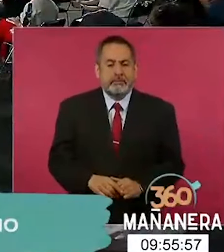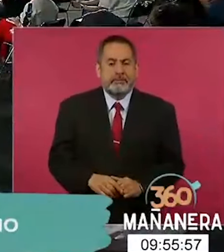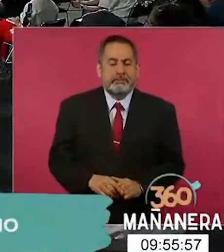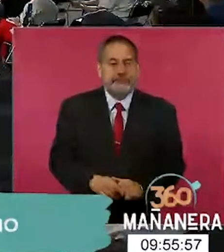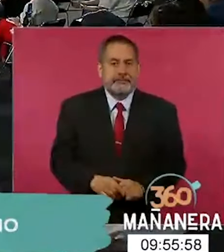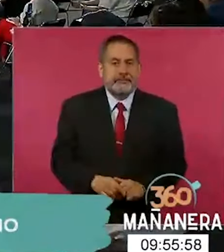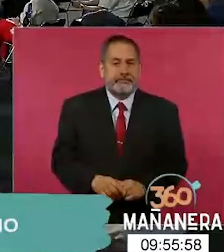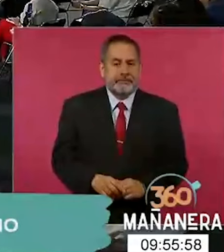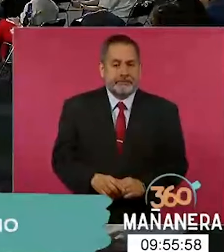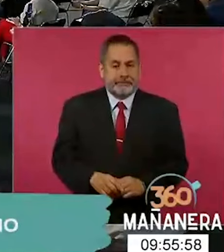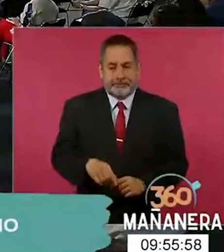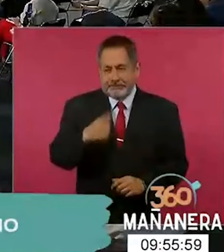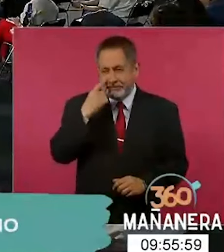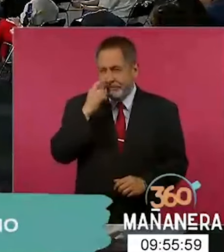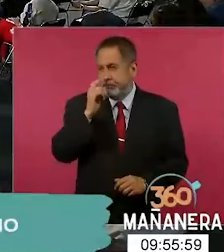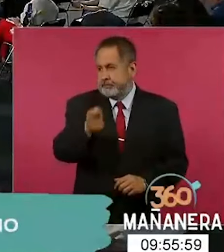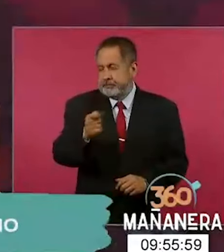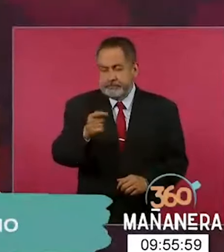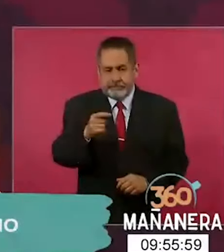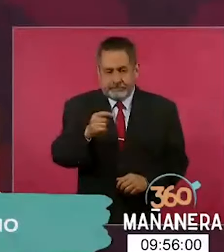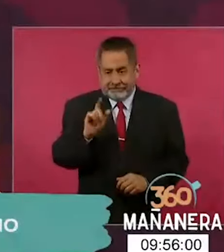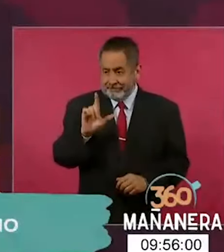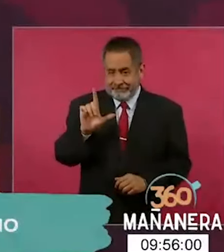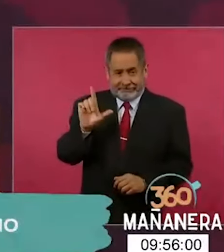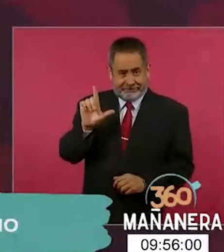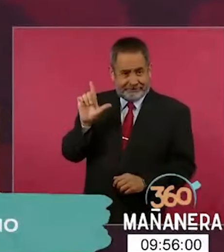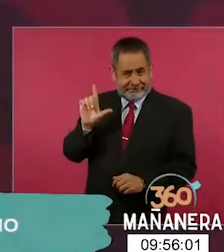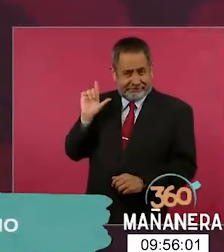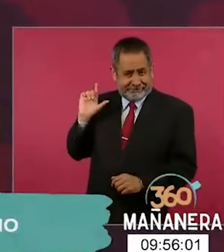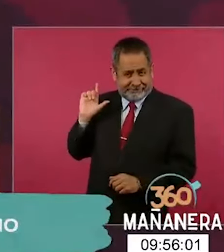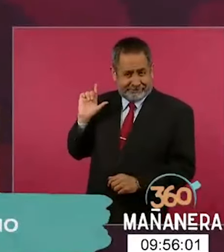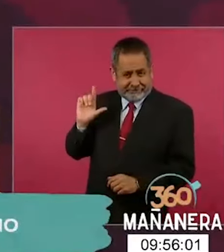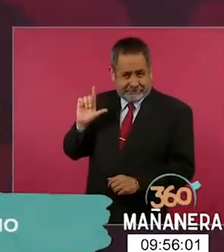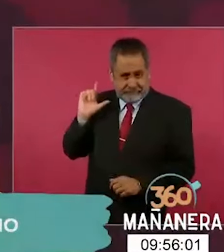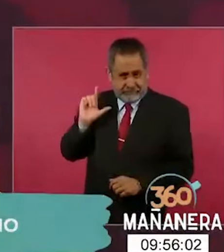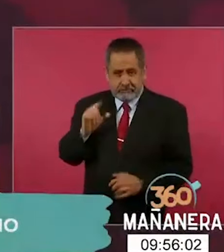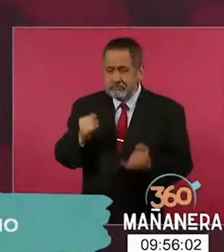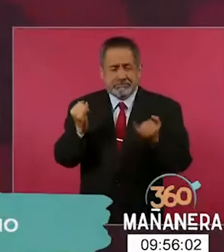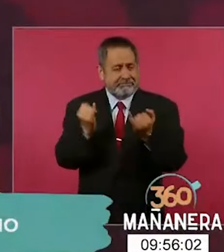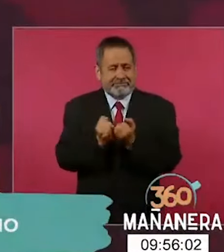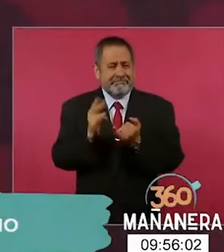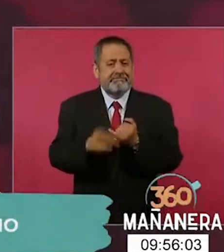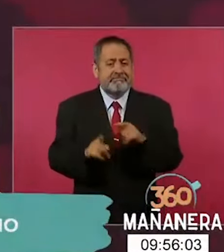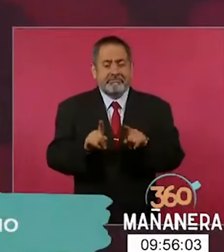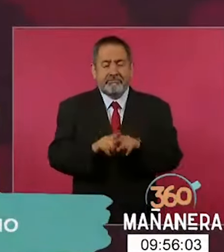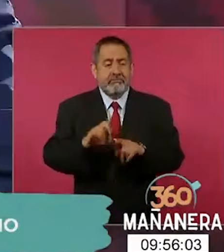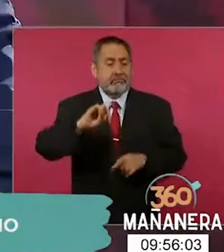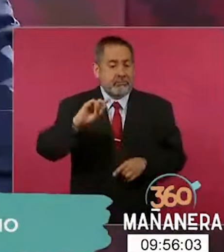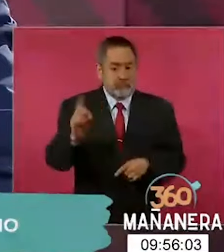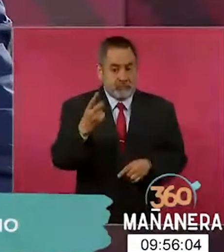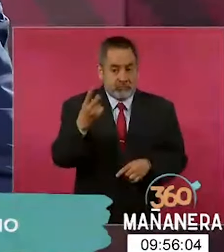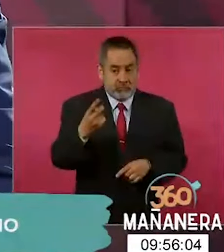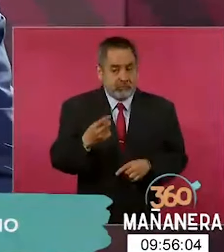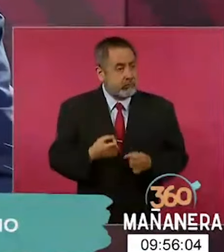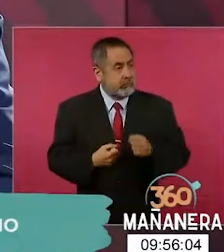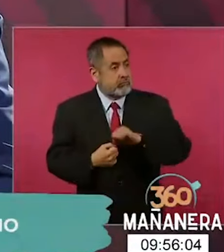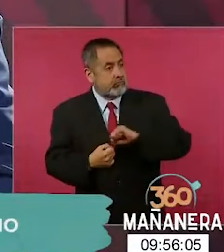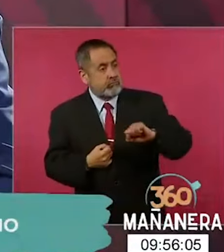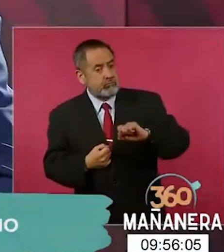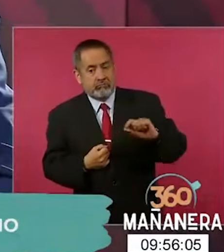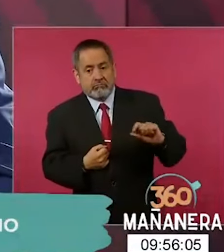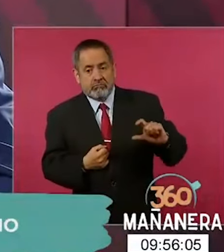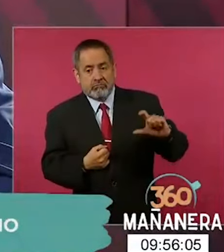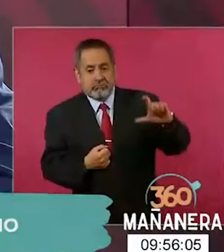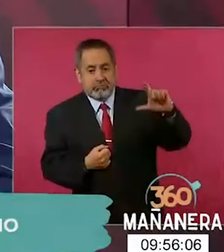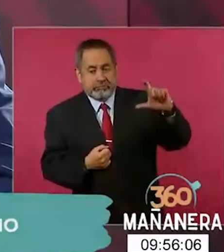más el lunes este igual subió el